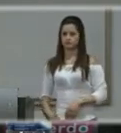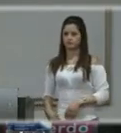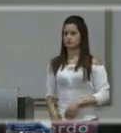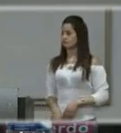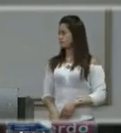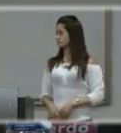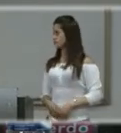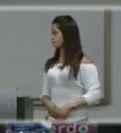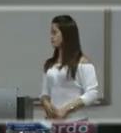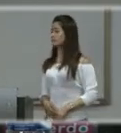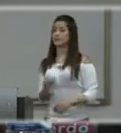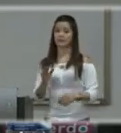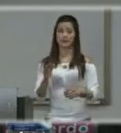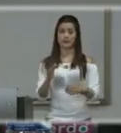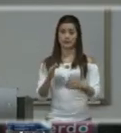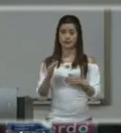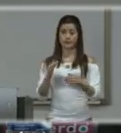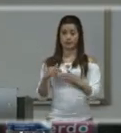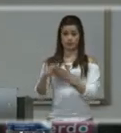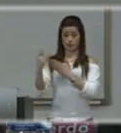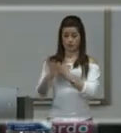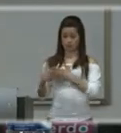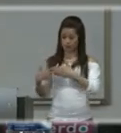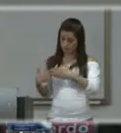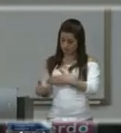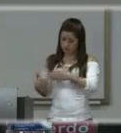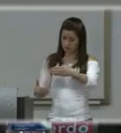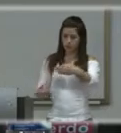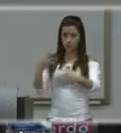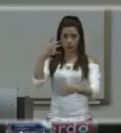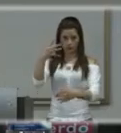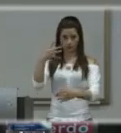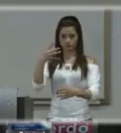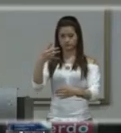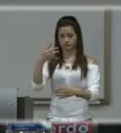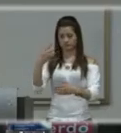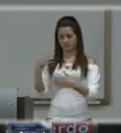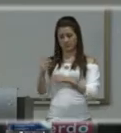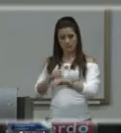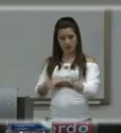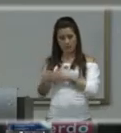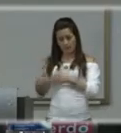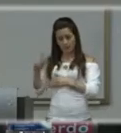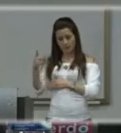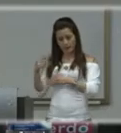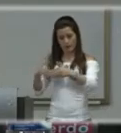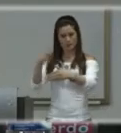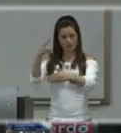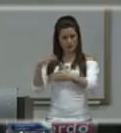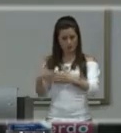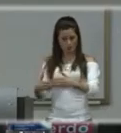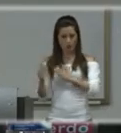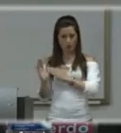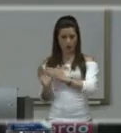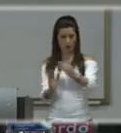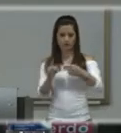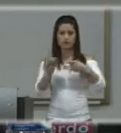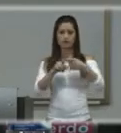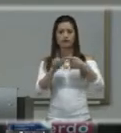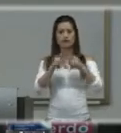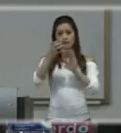Las cuatro fases del proyecto son diagnóstico, se me olvidan los nombres, son la fase